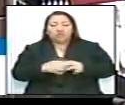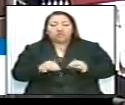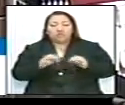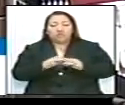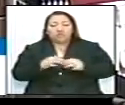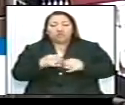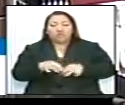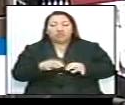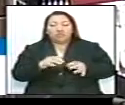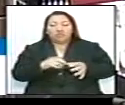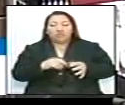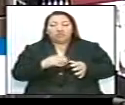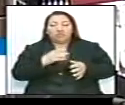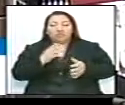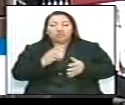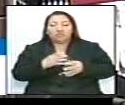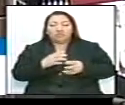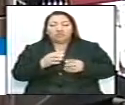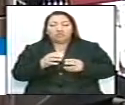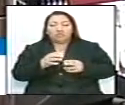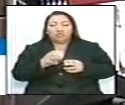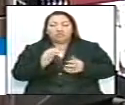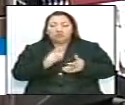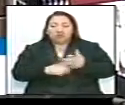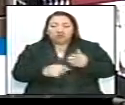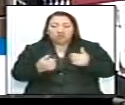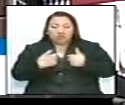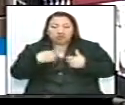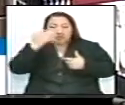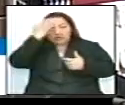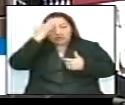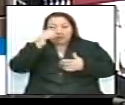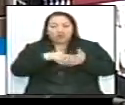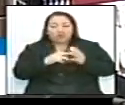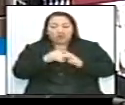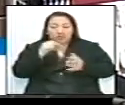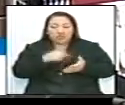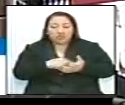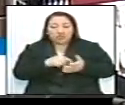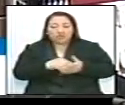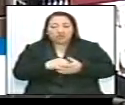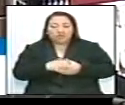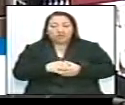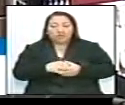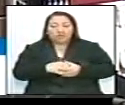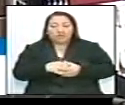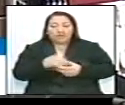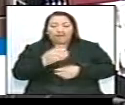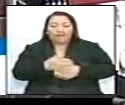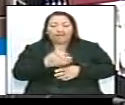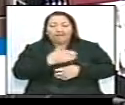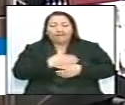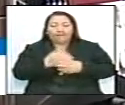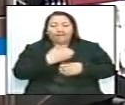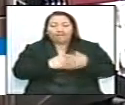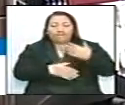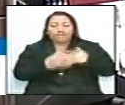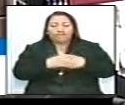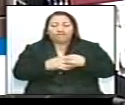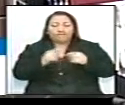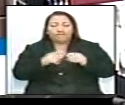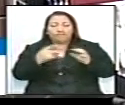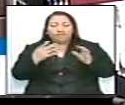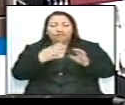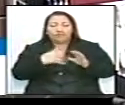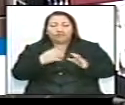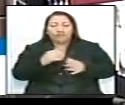habían contaminado. Digo, para tener en cuenta este antecedente de hace 19